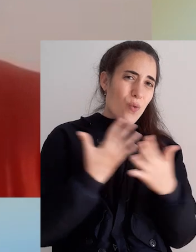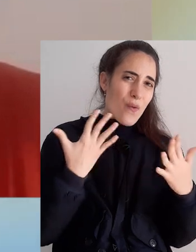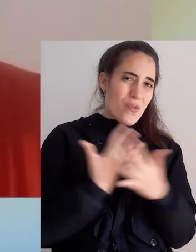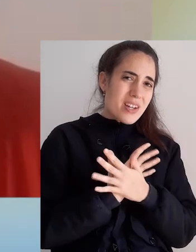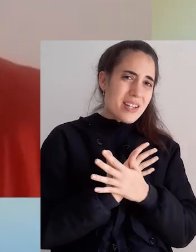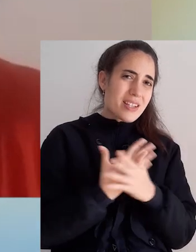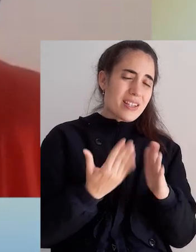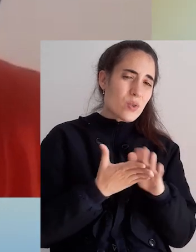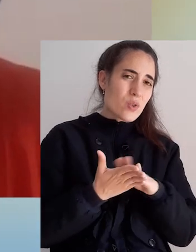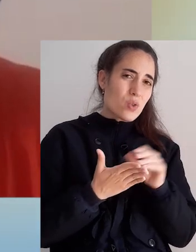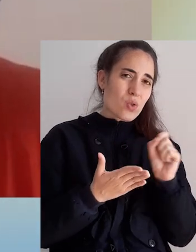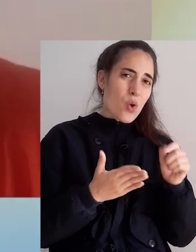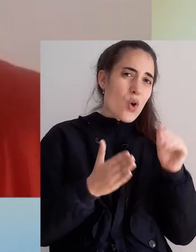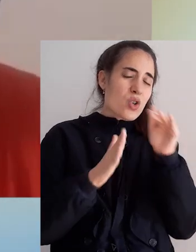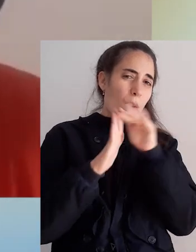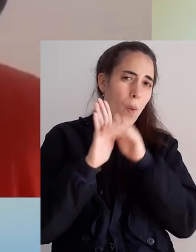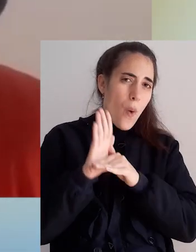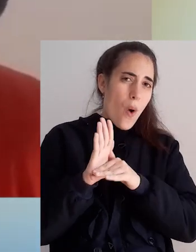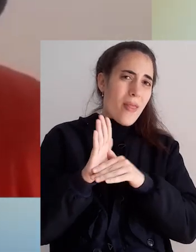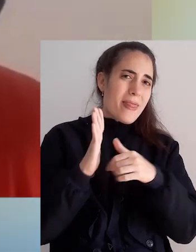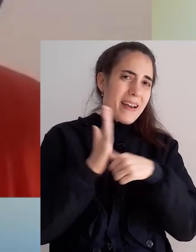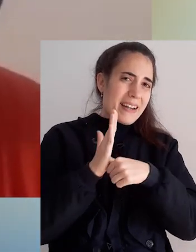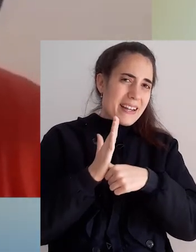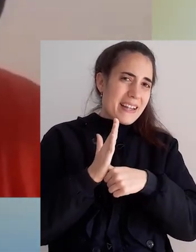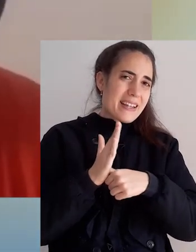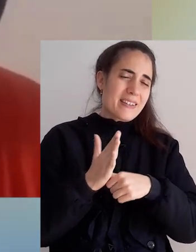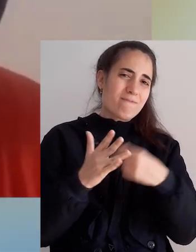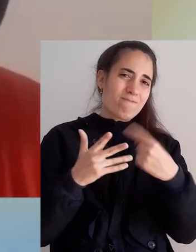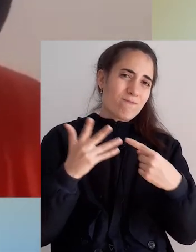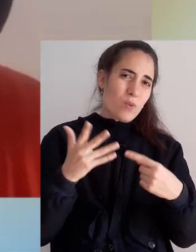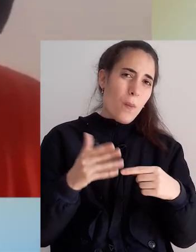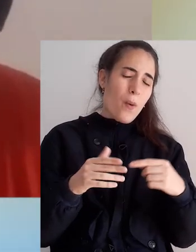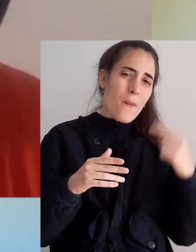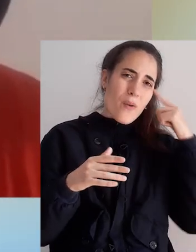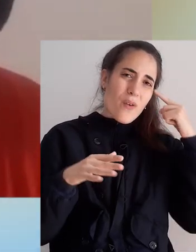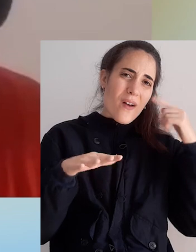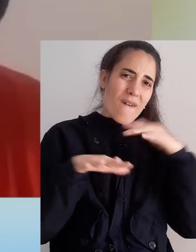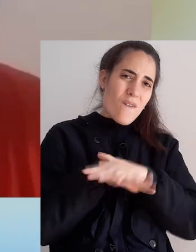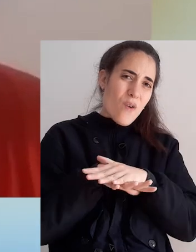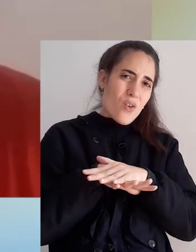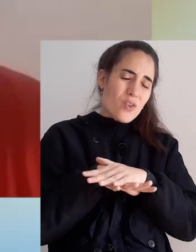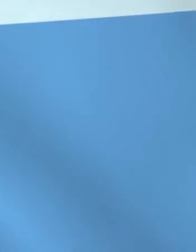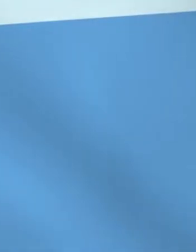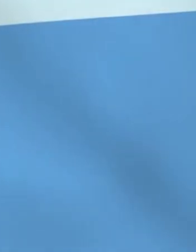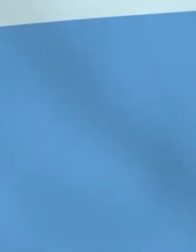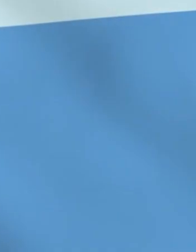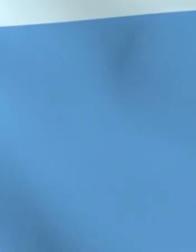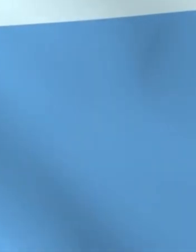muchísimo a la señora y doctora Mónica Bianchi. Sí. Gracias.